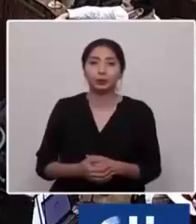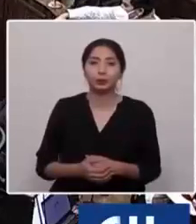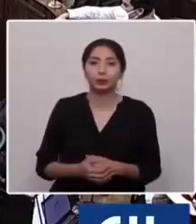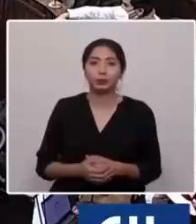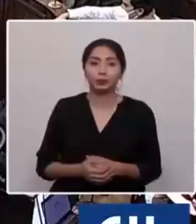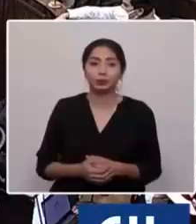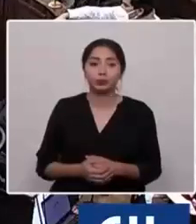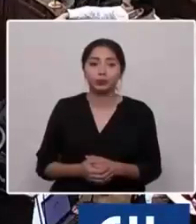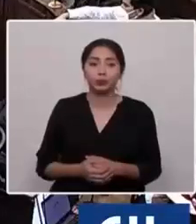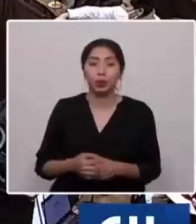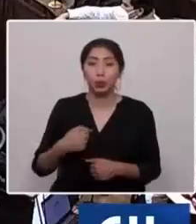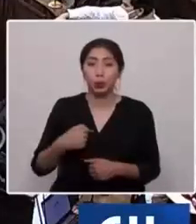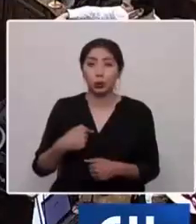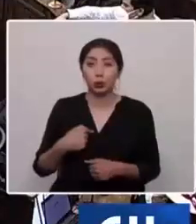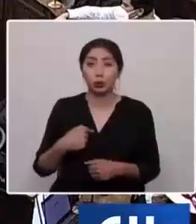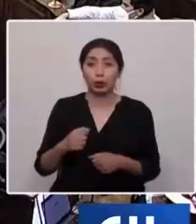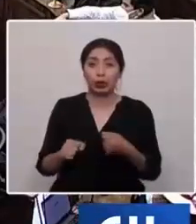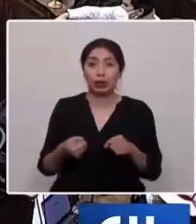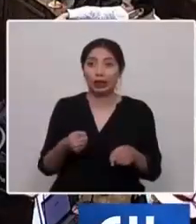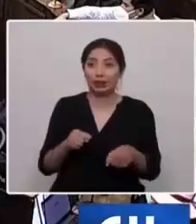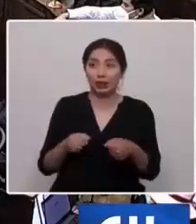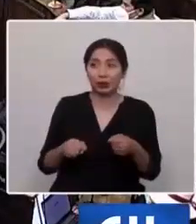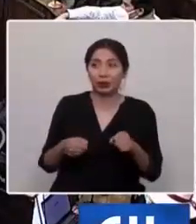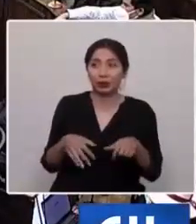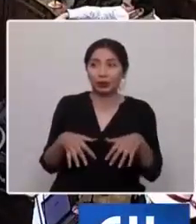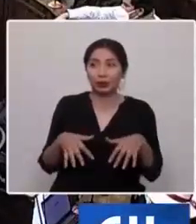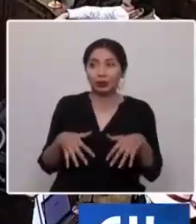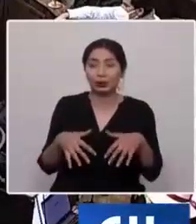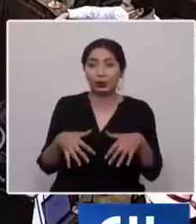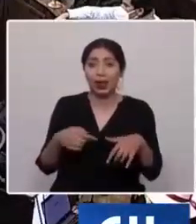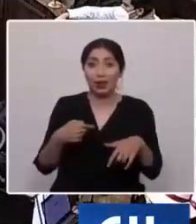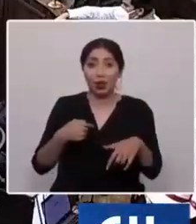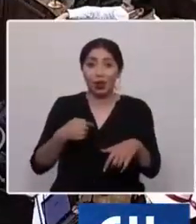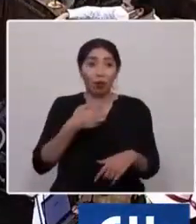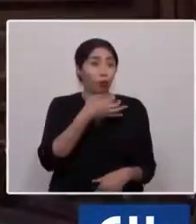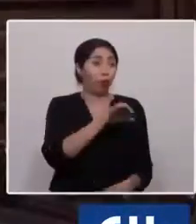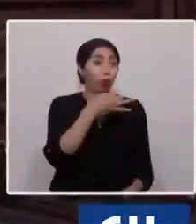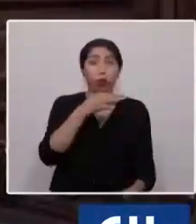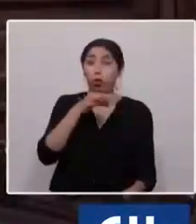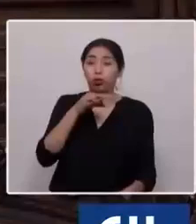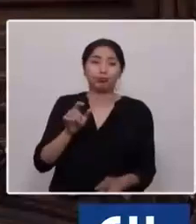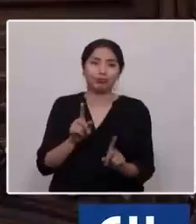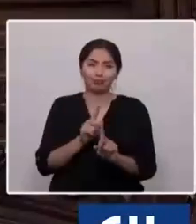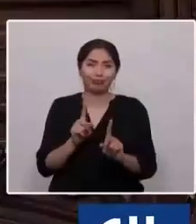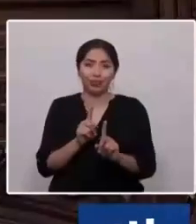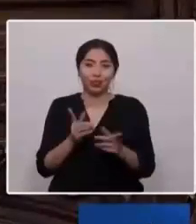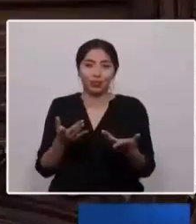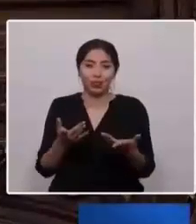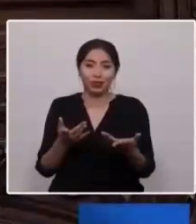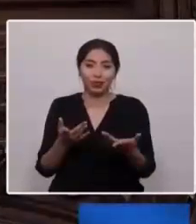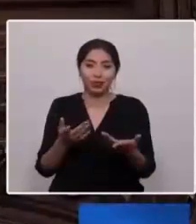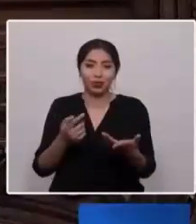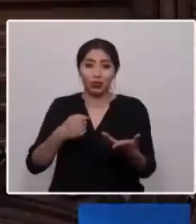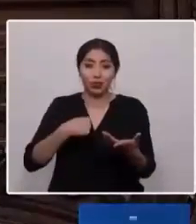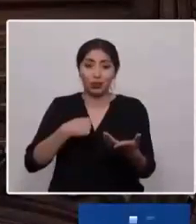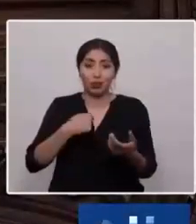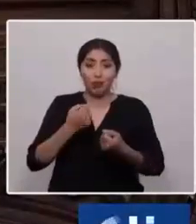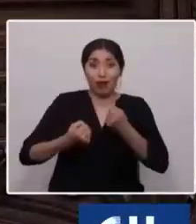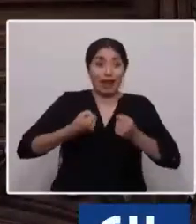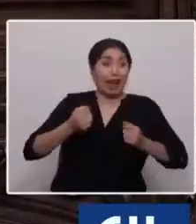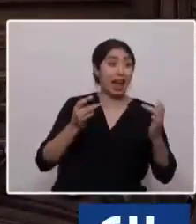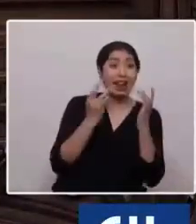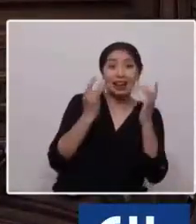Me pongo harto nerviosa para estar aquí. Yo no soy de discurso, ustedes saben que soy de bailar y dar alegría.